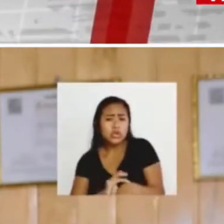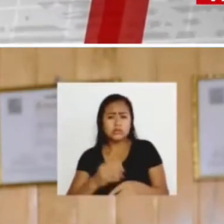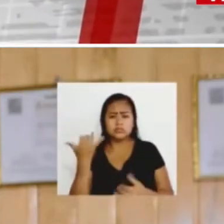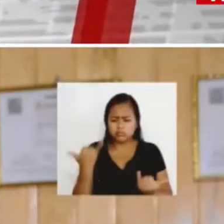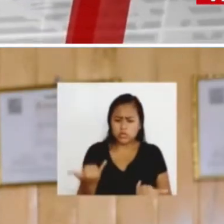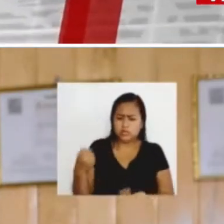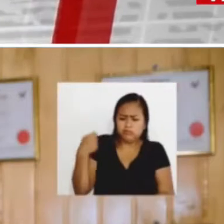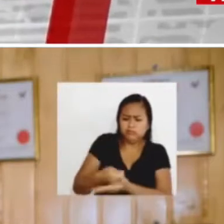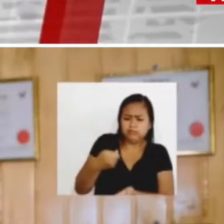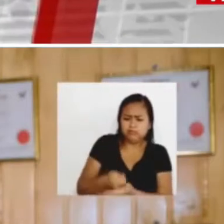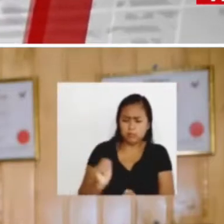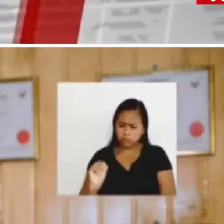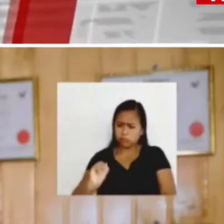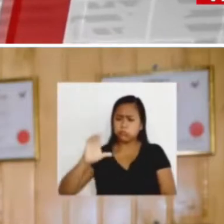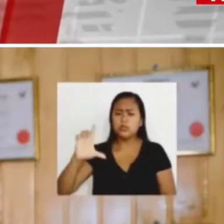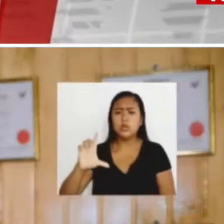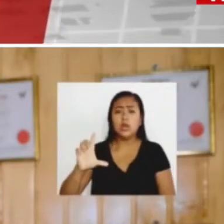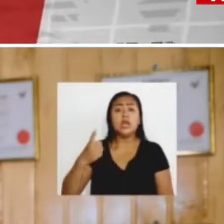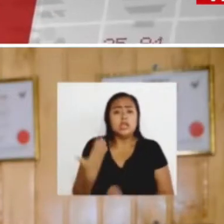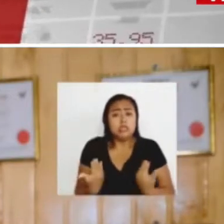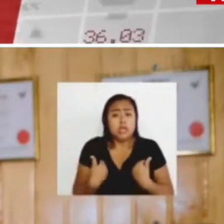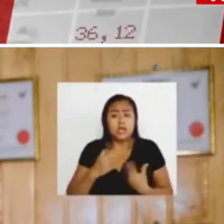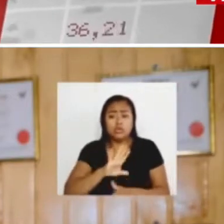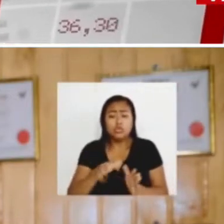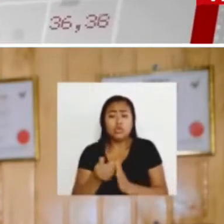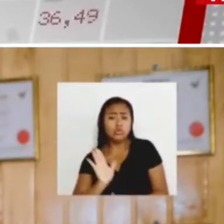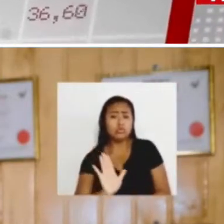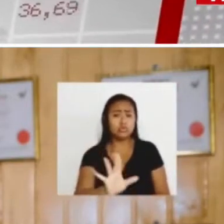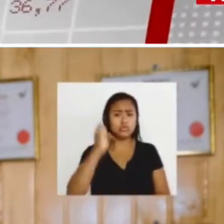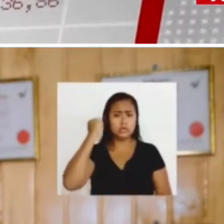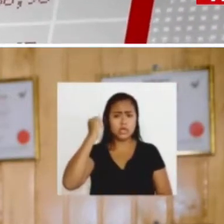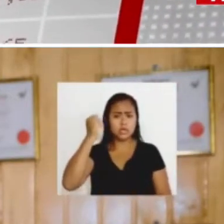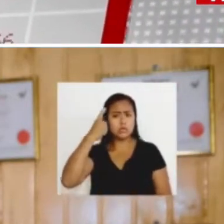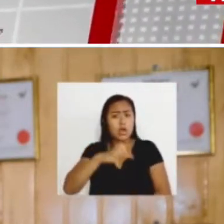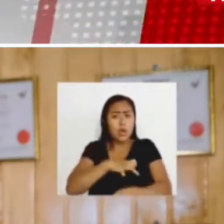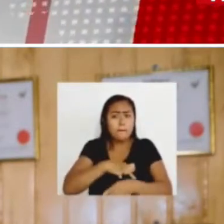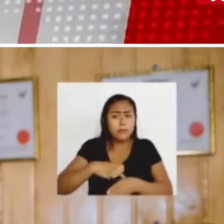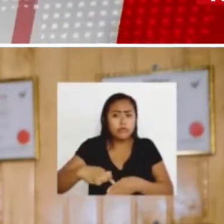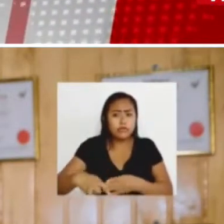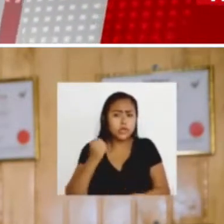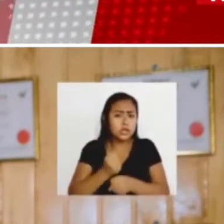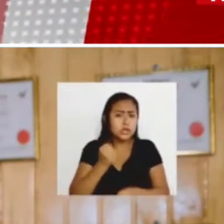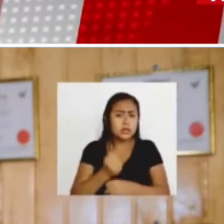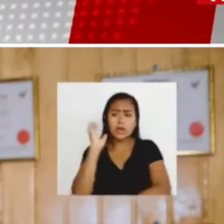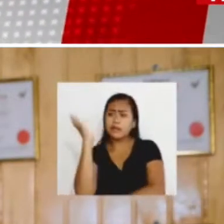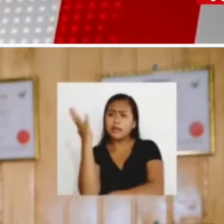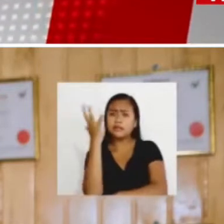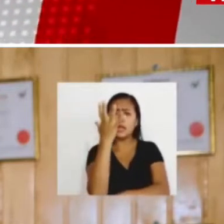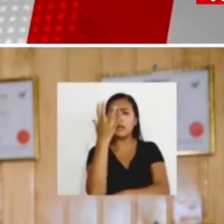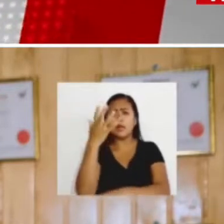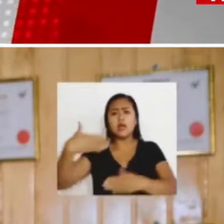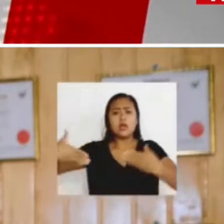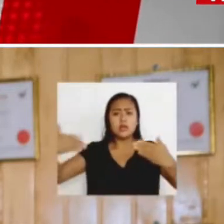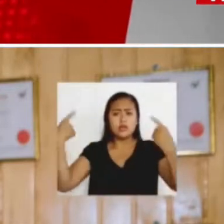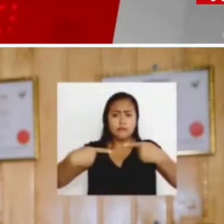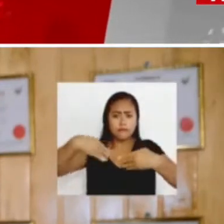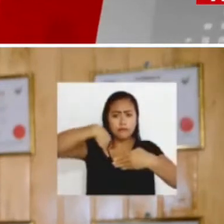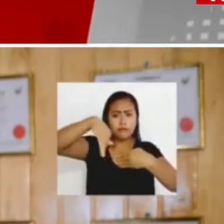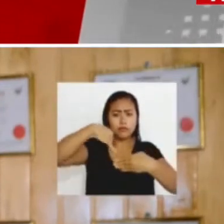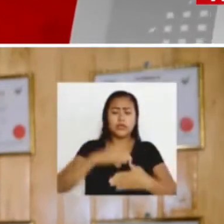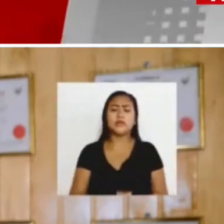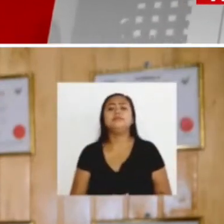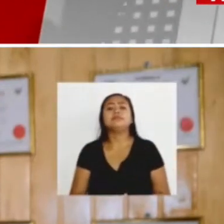universidad, y eso realmente es preocupante. Por eso hemos pedido no solamente de que se fortalezca las universidades